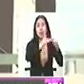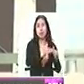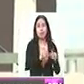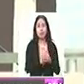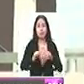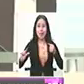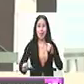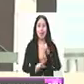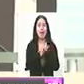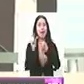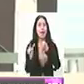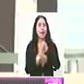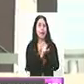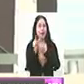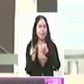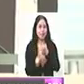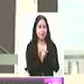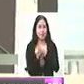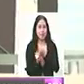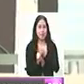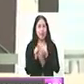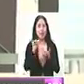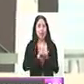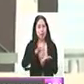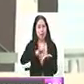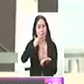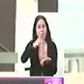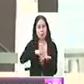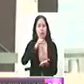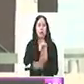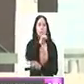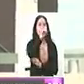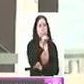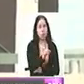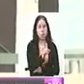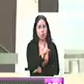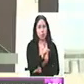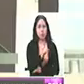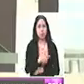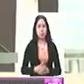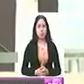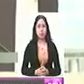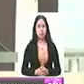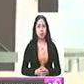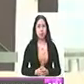garantizar la existencia de medicamentos para tratamientos leves,